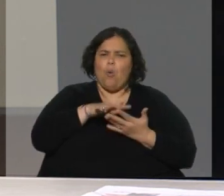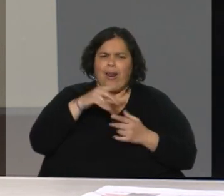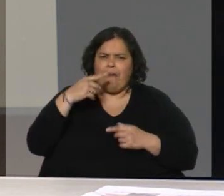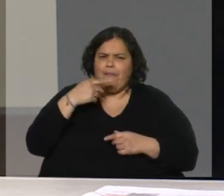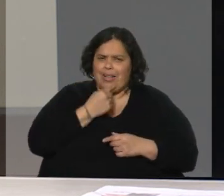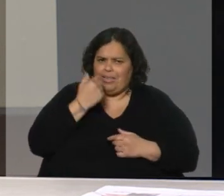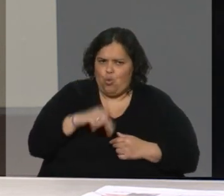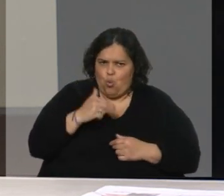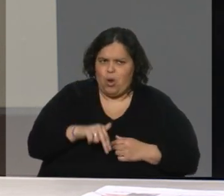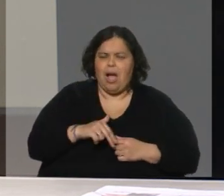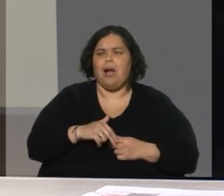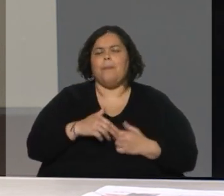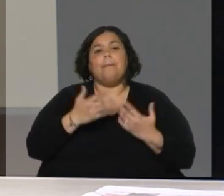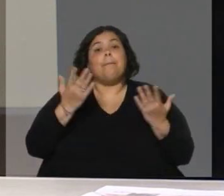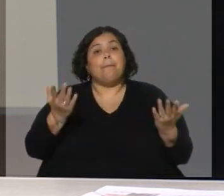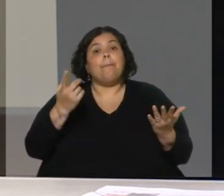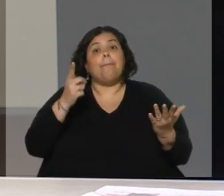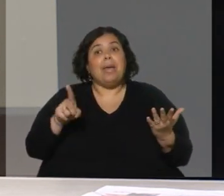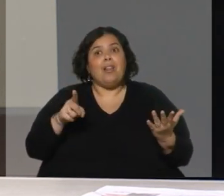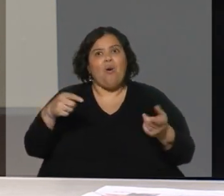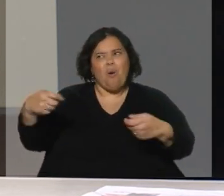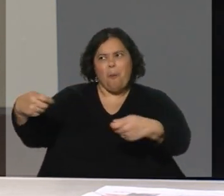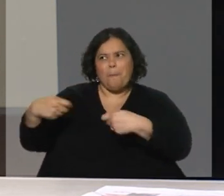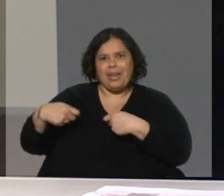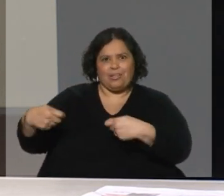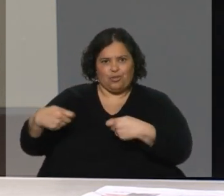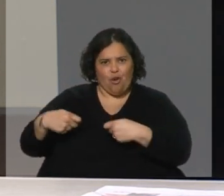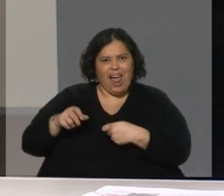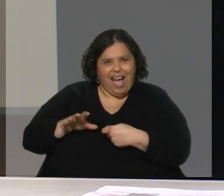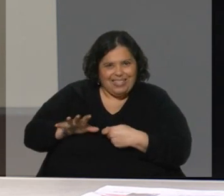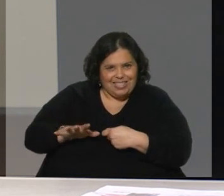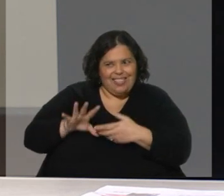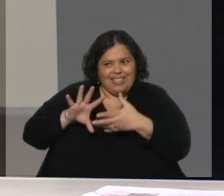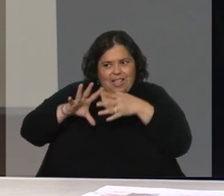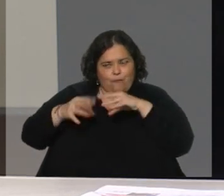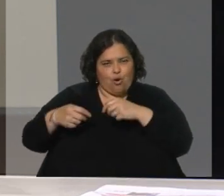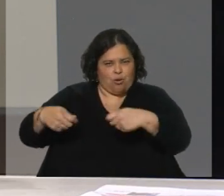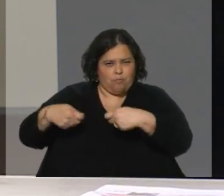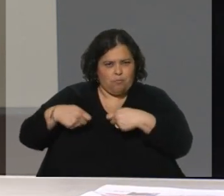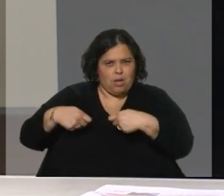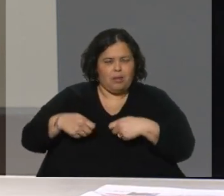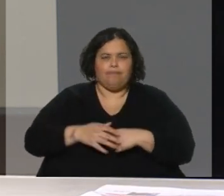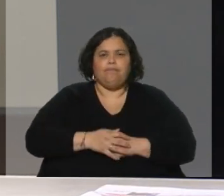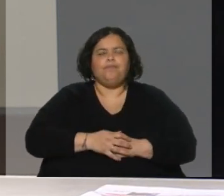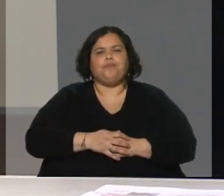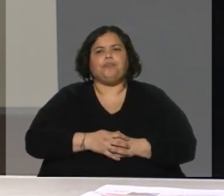han llamado de la Corte ahora que me presionen de la manera en que en que en que a ver luego de que empecé a